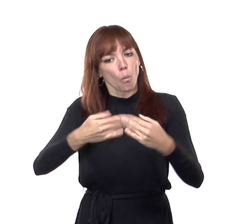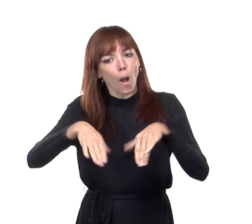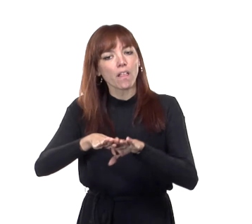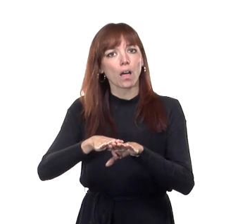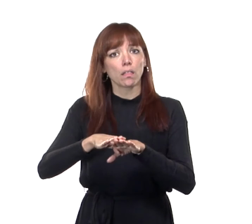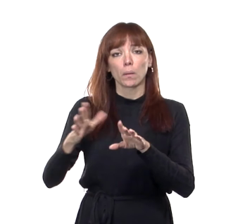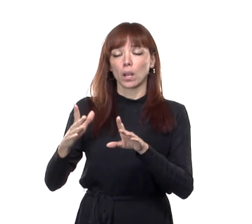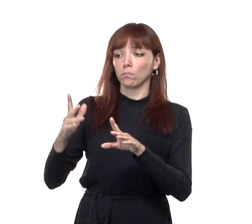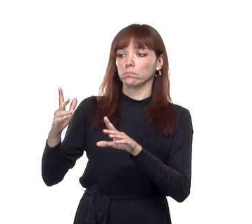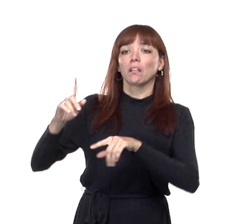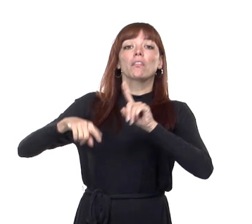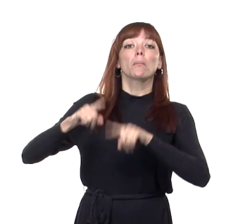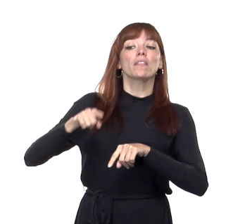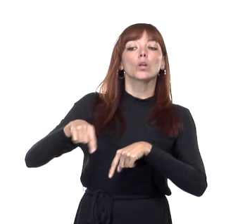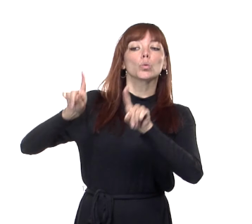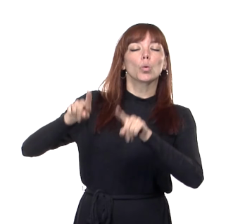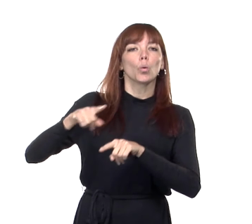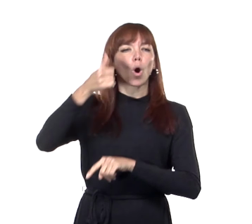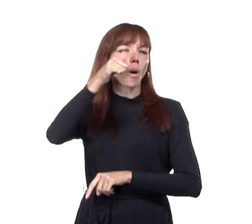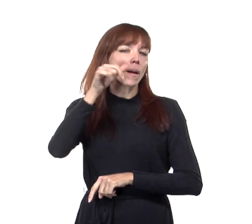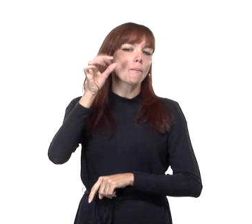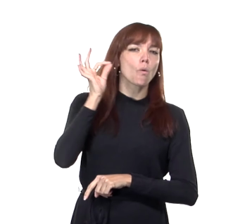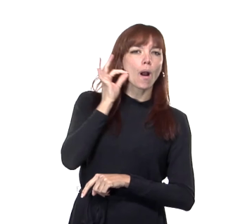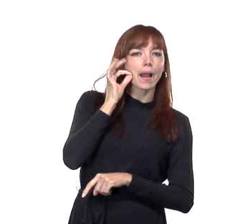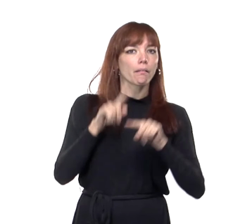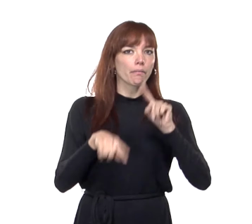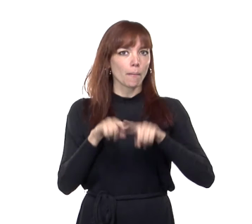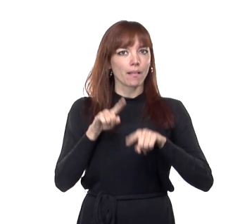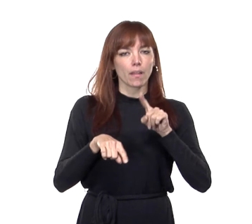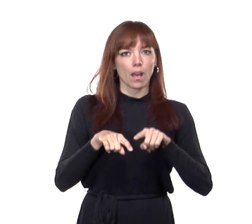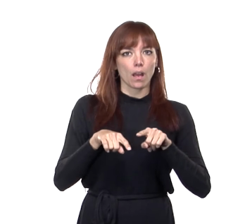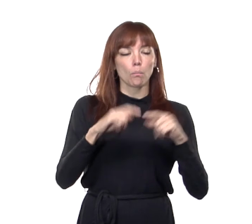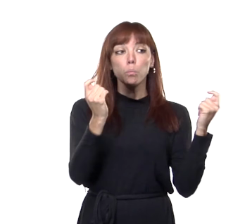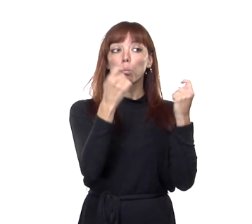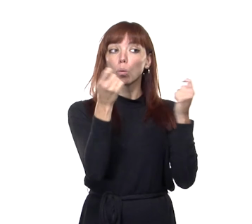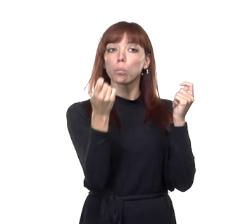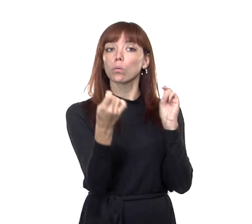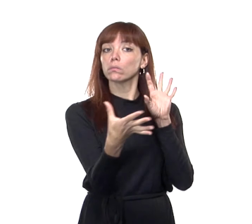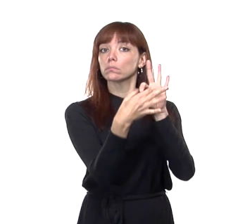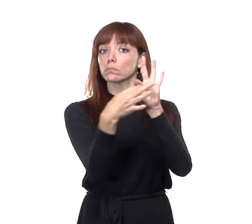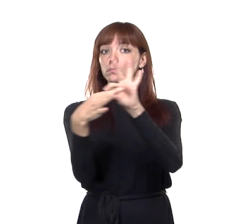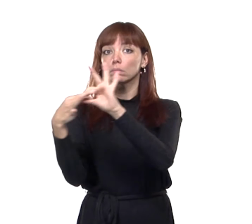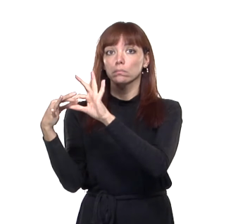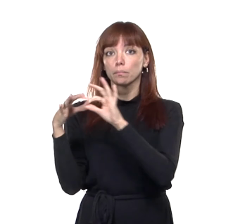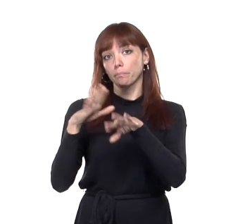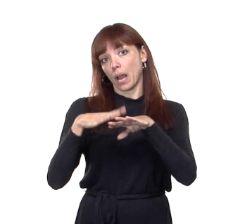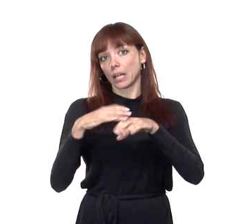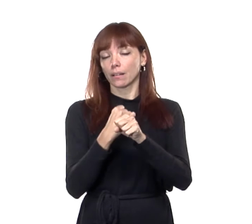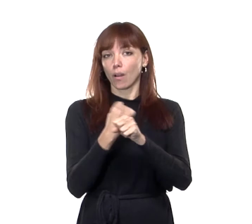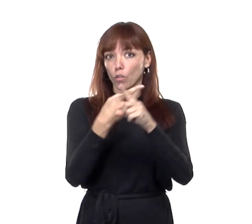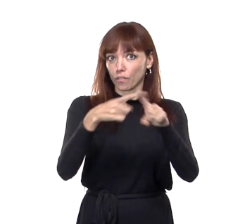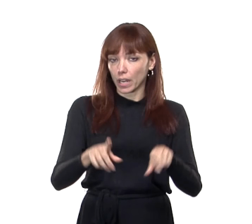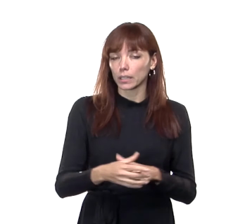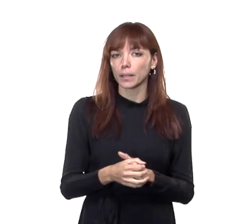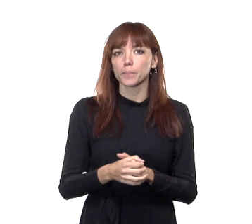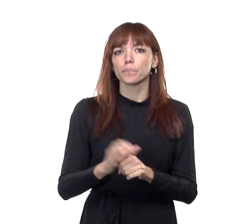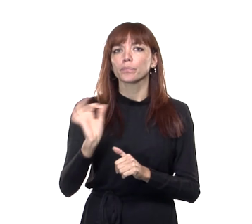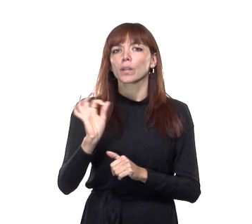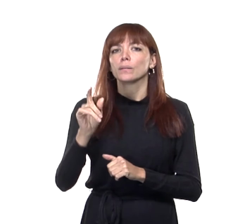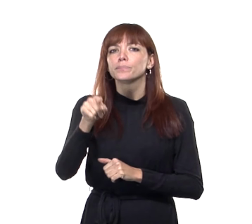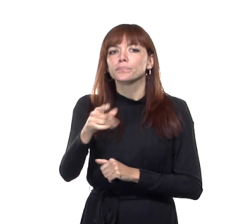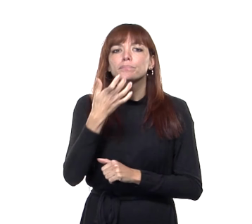en base a nuestros datos si eres hombre o mujer vas a ver diferentes anuncios para diferentes trabajos si tienes una laptop que es una mac o una